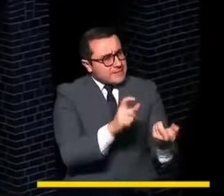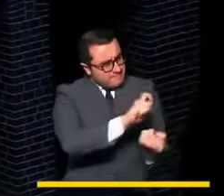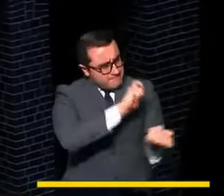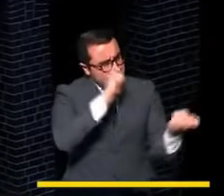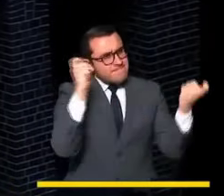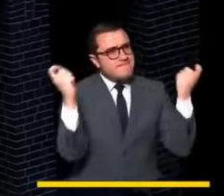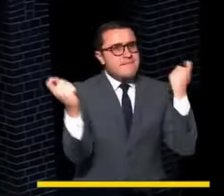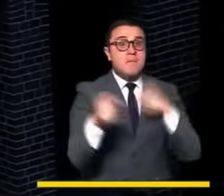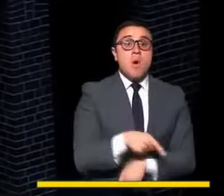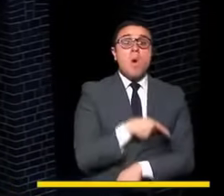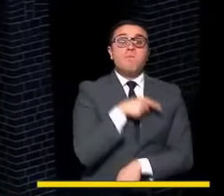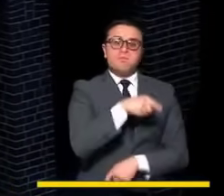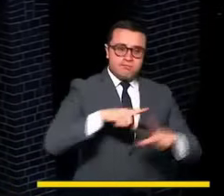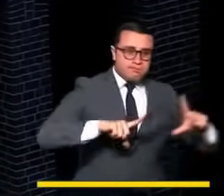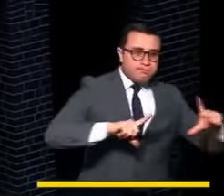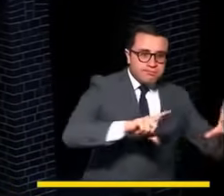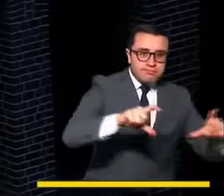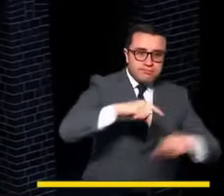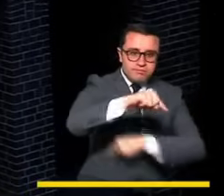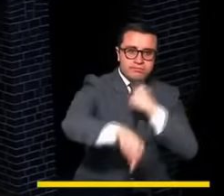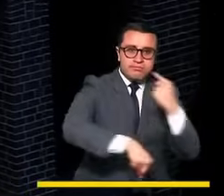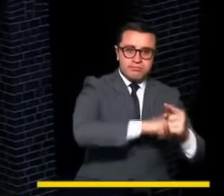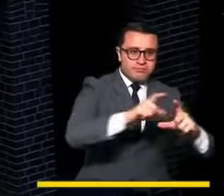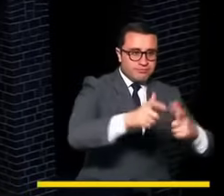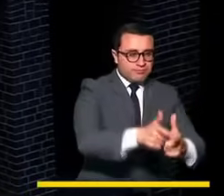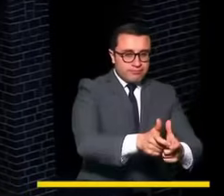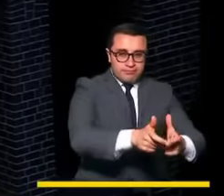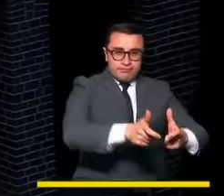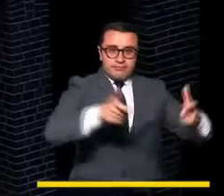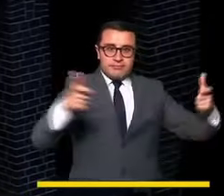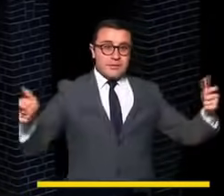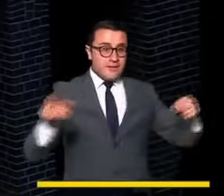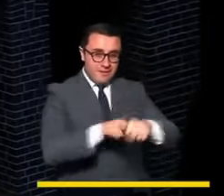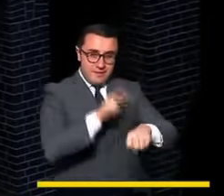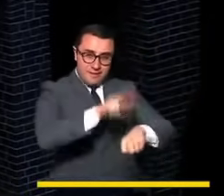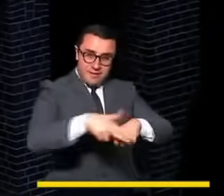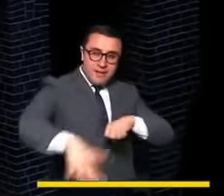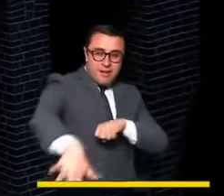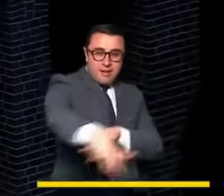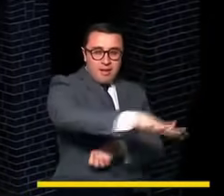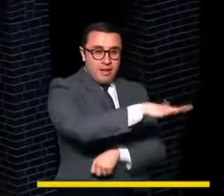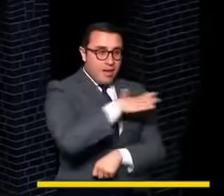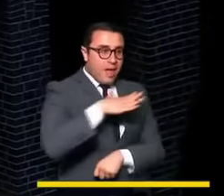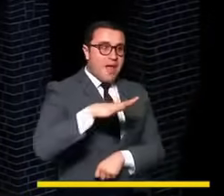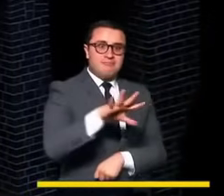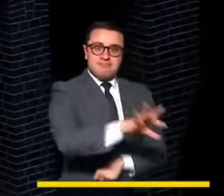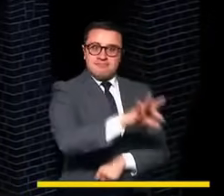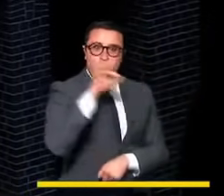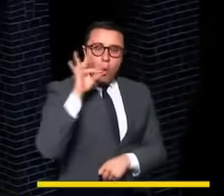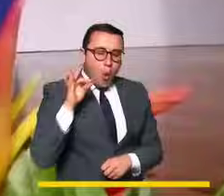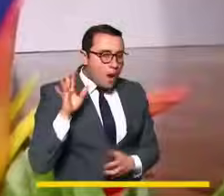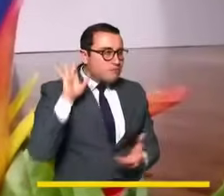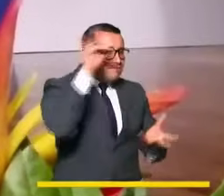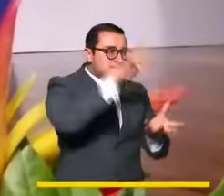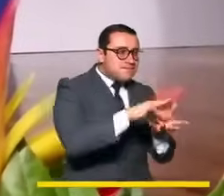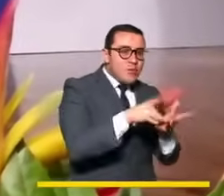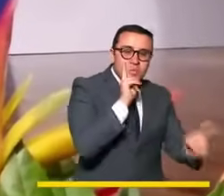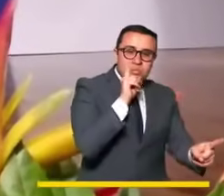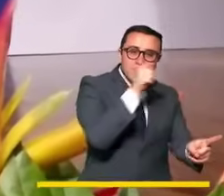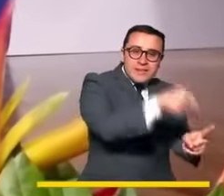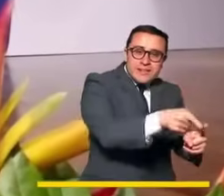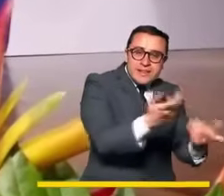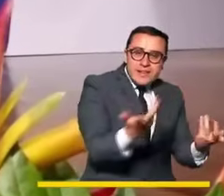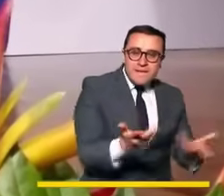de un turismo que, si se atrae por la biodiversidad, escogería como uno de sus